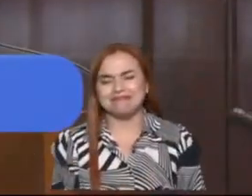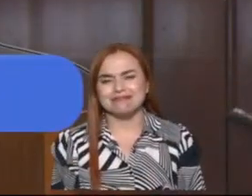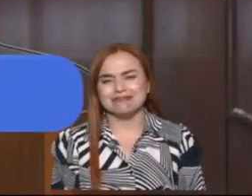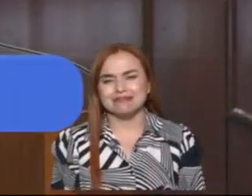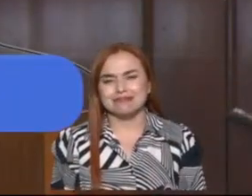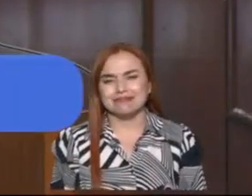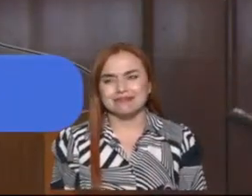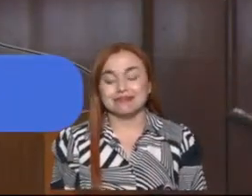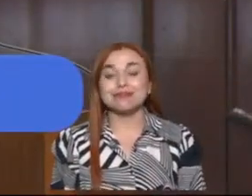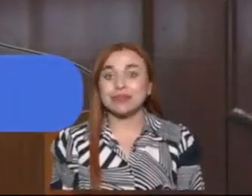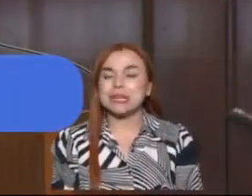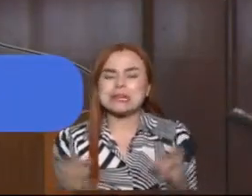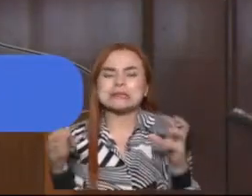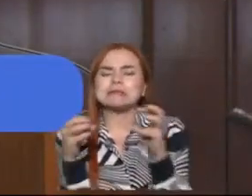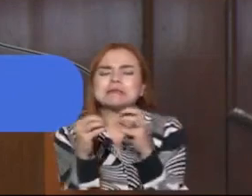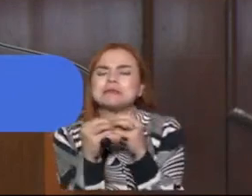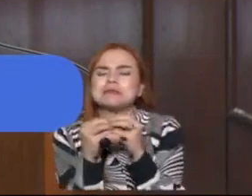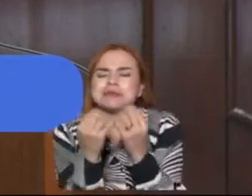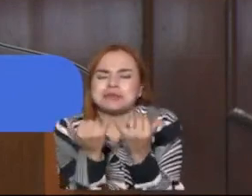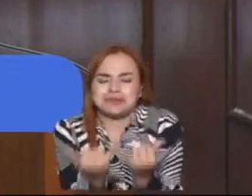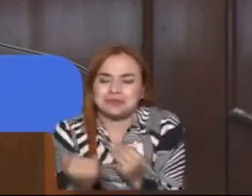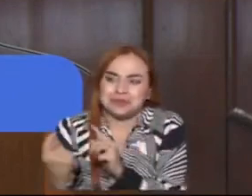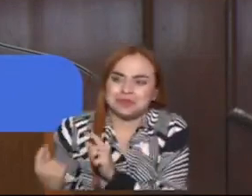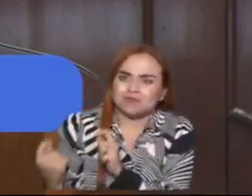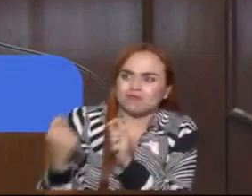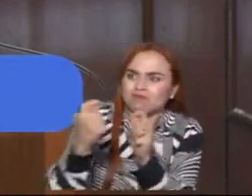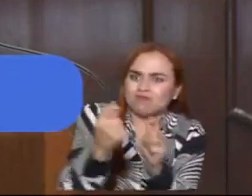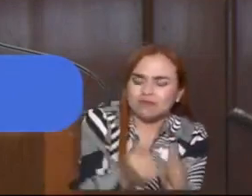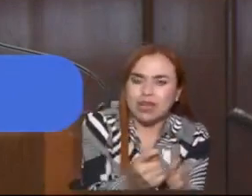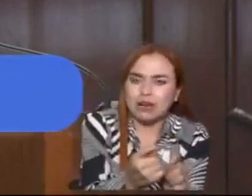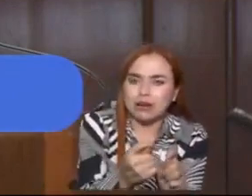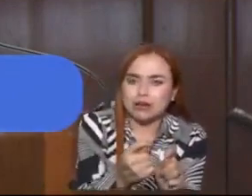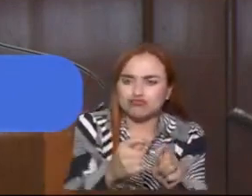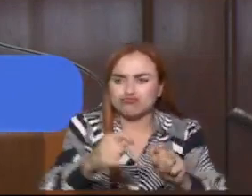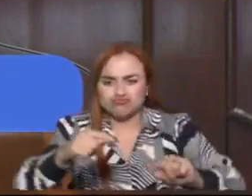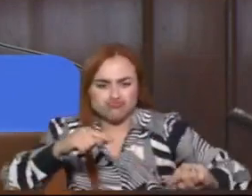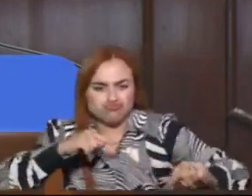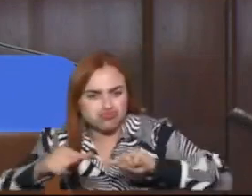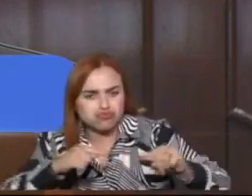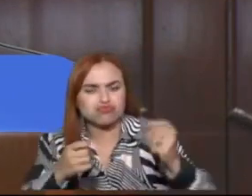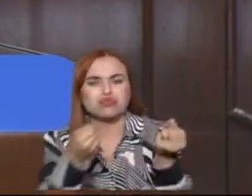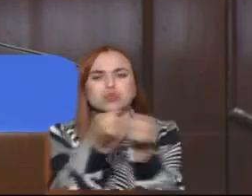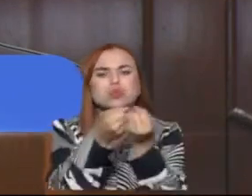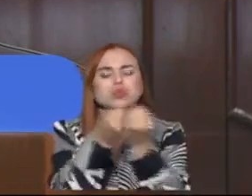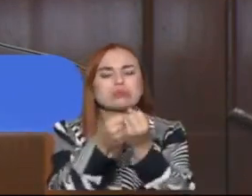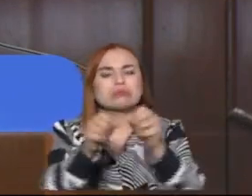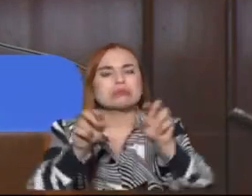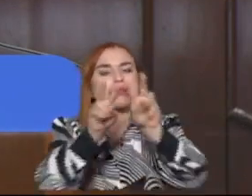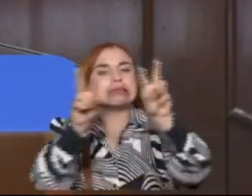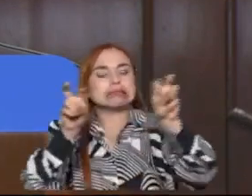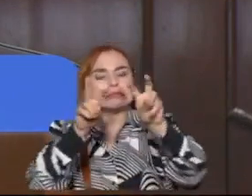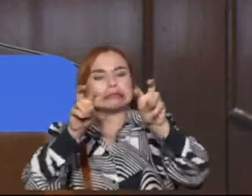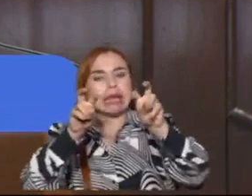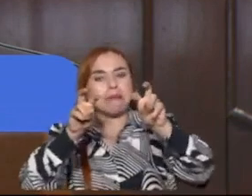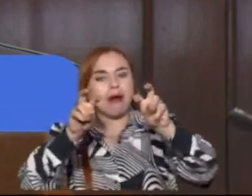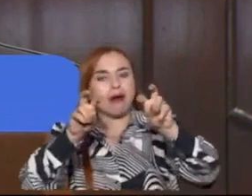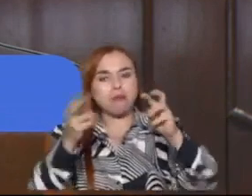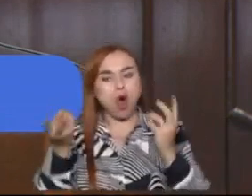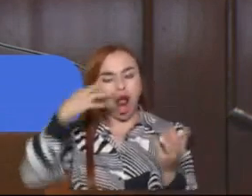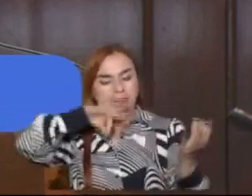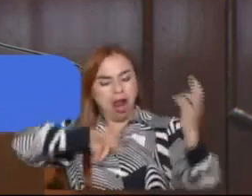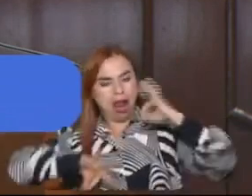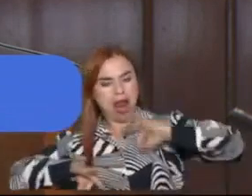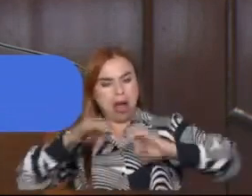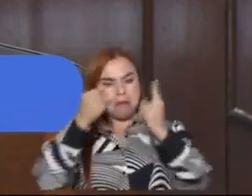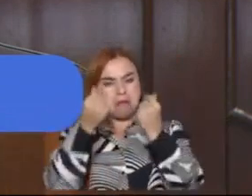uno de los aportes de nuestra administración en materia de transparencia ha sido el de establecer por primera vez en el país